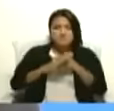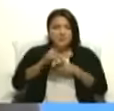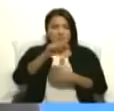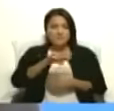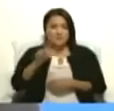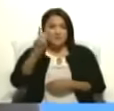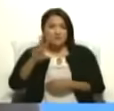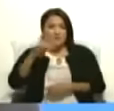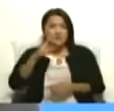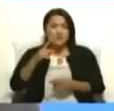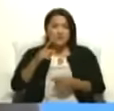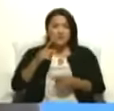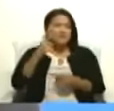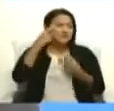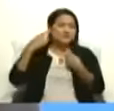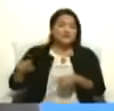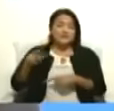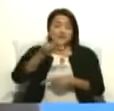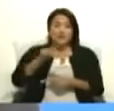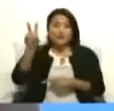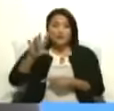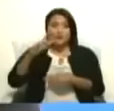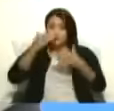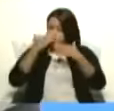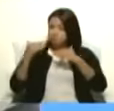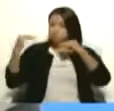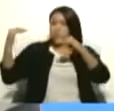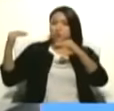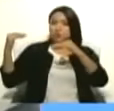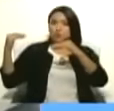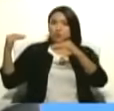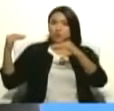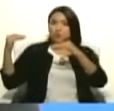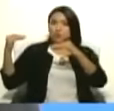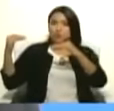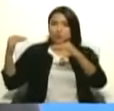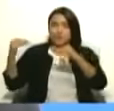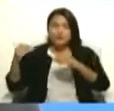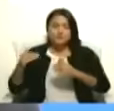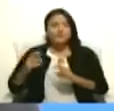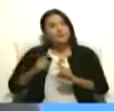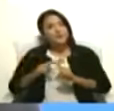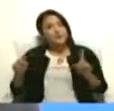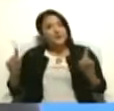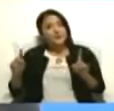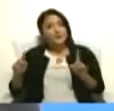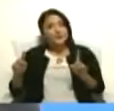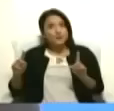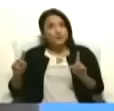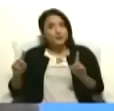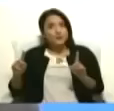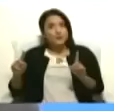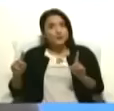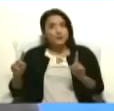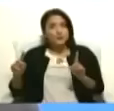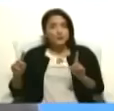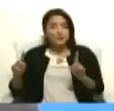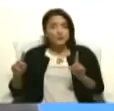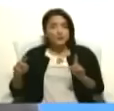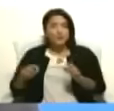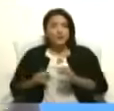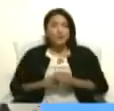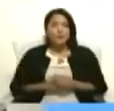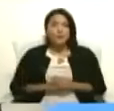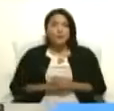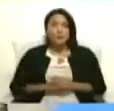reniega de los venezolanos está por encima de todos como un paradigma de capacidad de